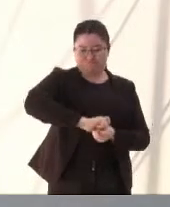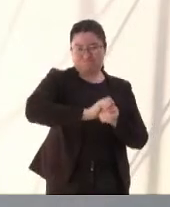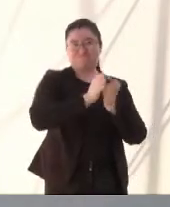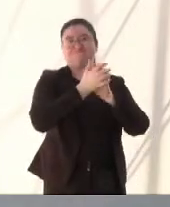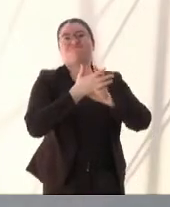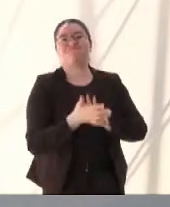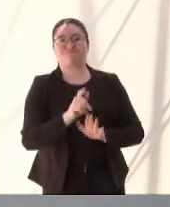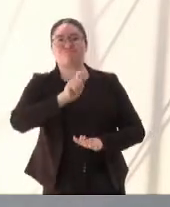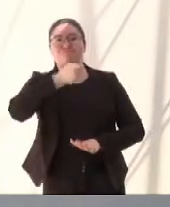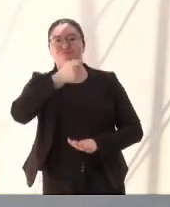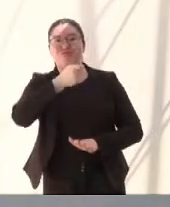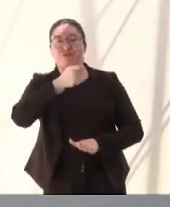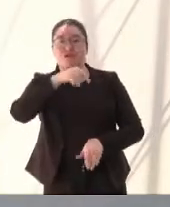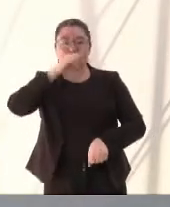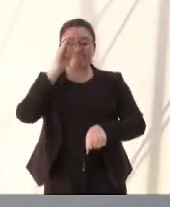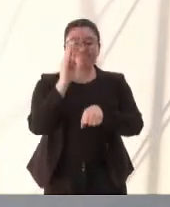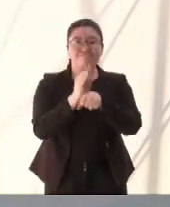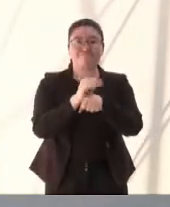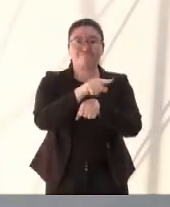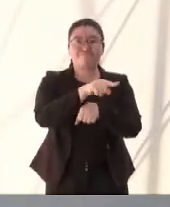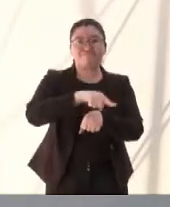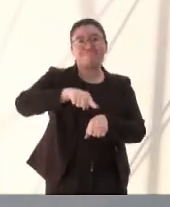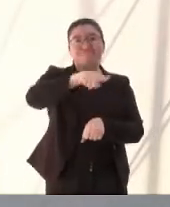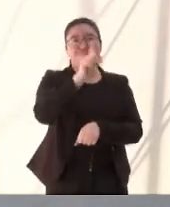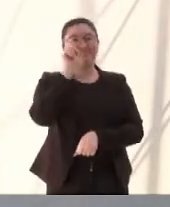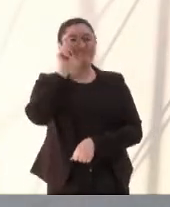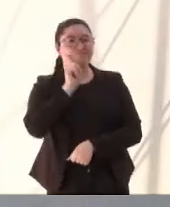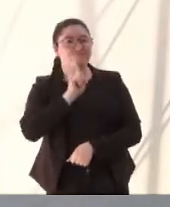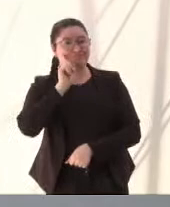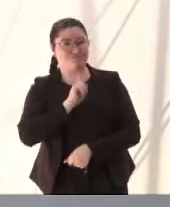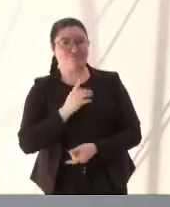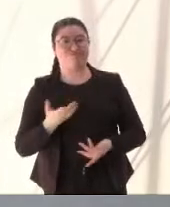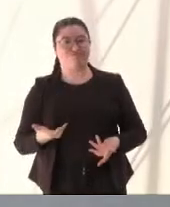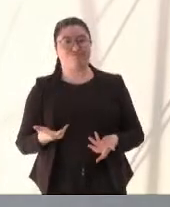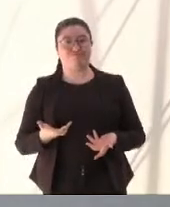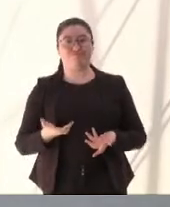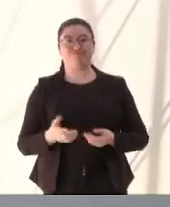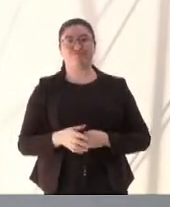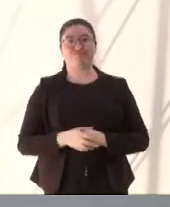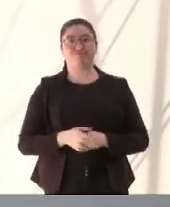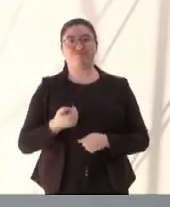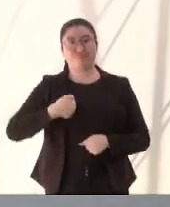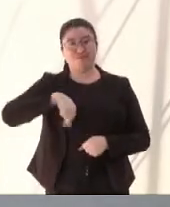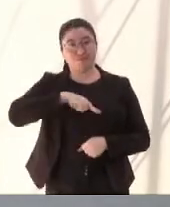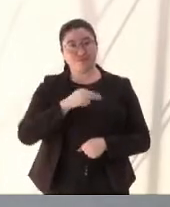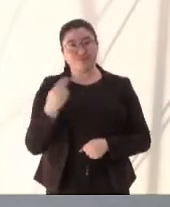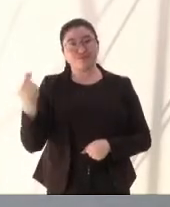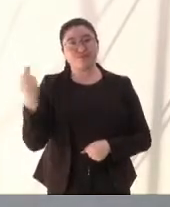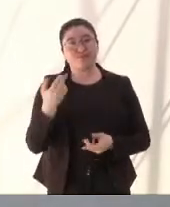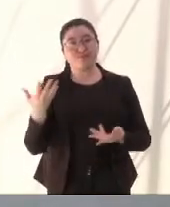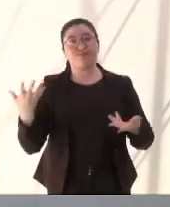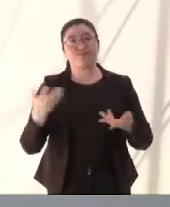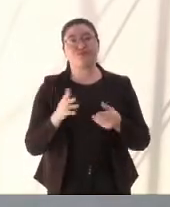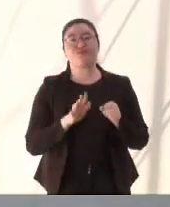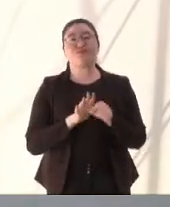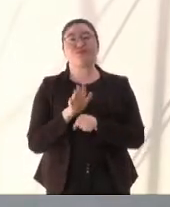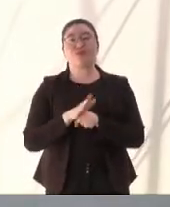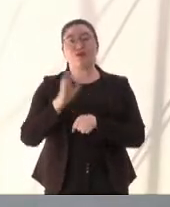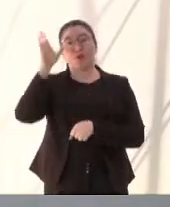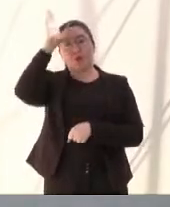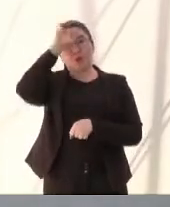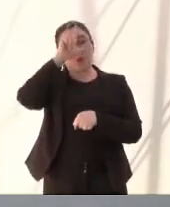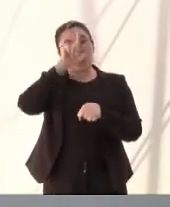un ente protector de las mujeres y sus derechos. Tenemos que generar una cultura